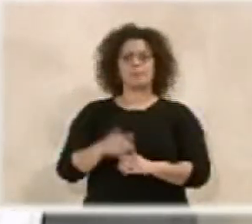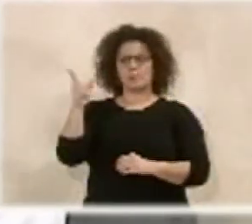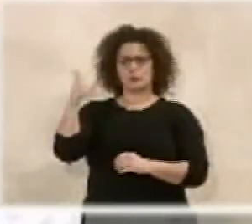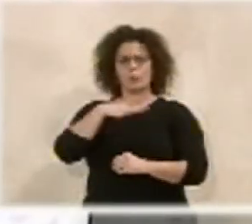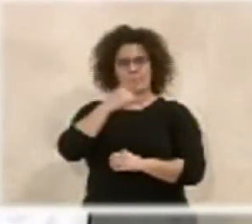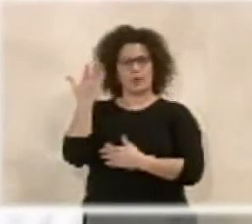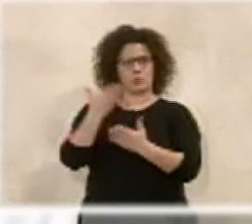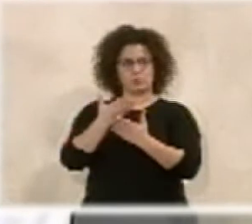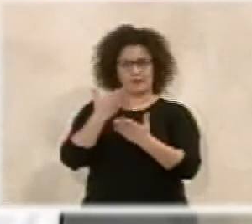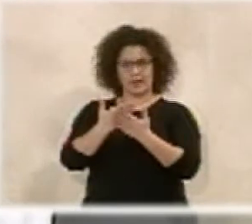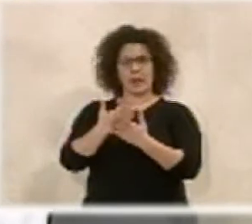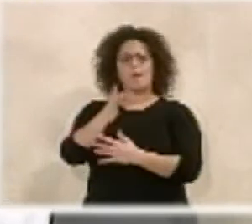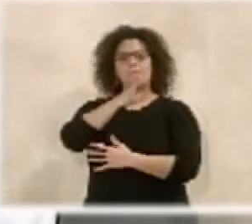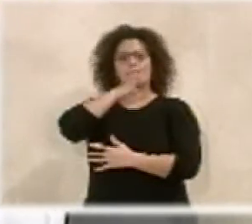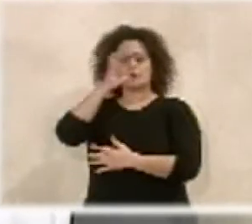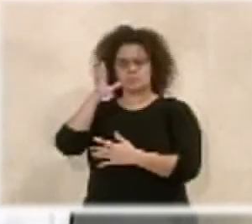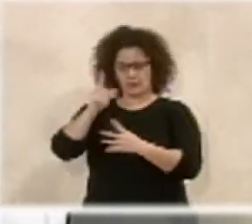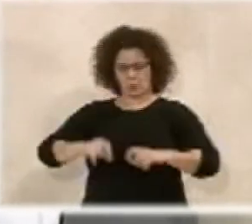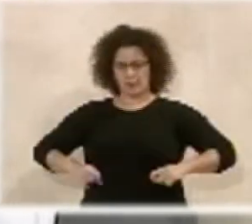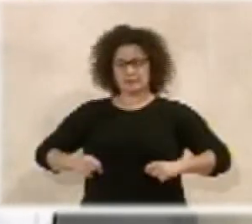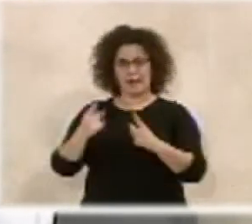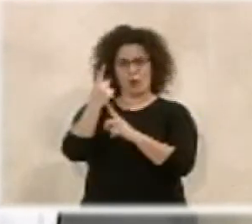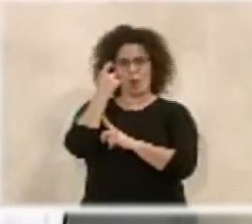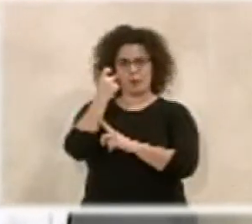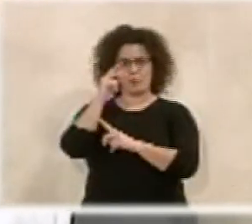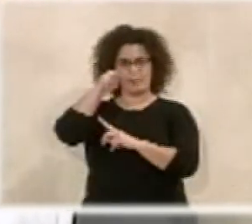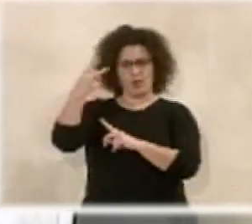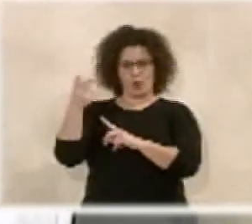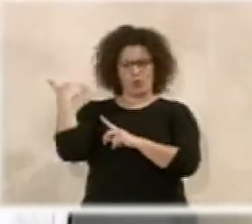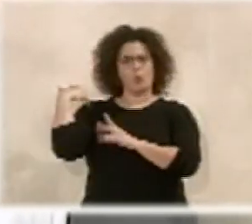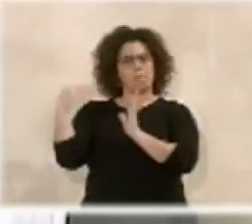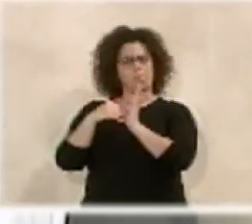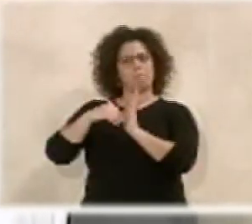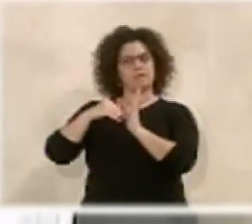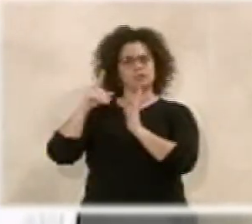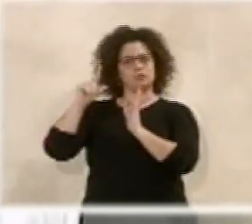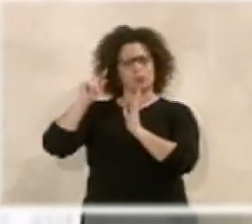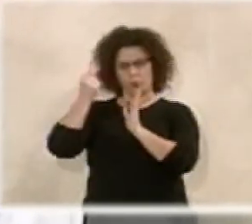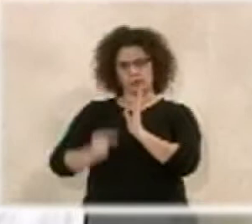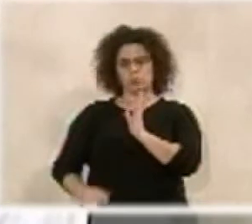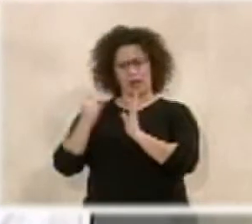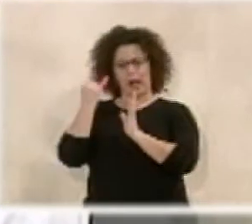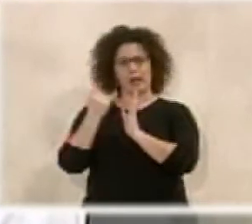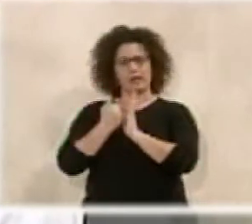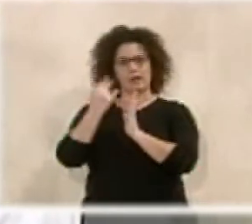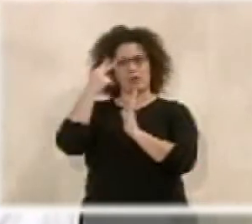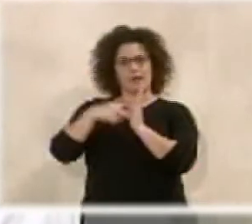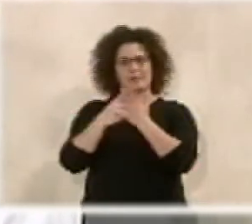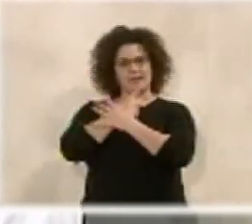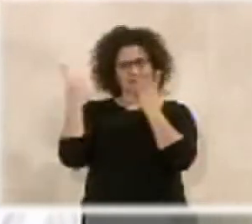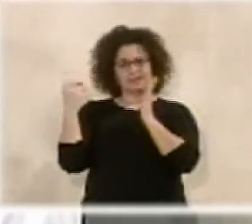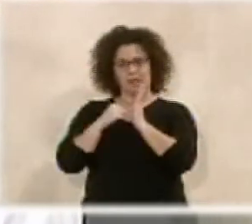usted justificarme por qué no ha gastado más de 1 millón de euros que tenía presupuestado en el 2016 para el servicio de